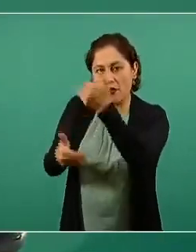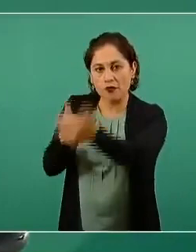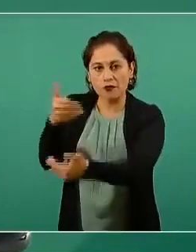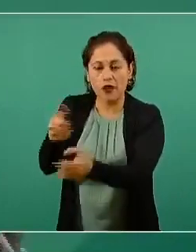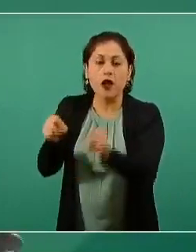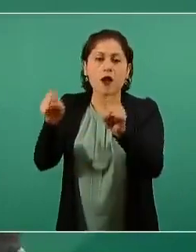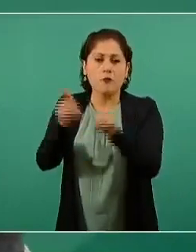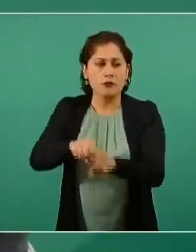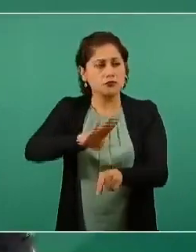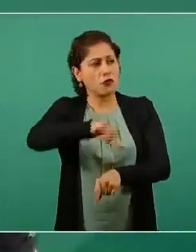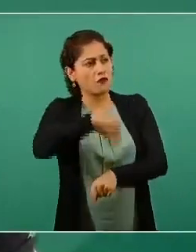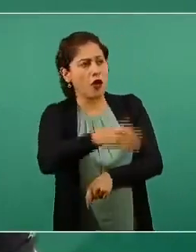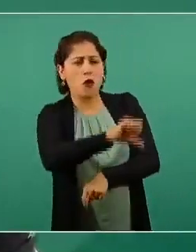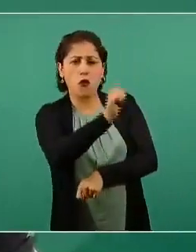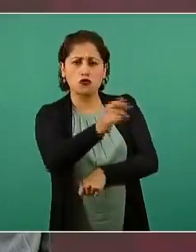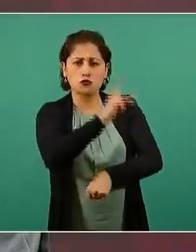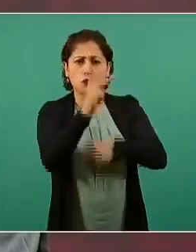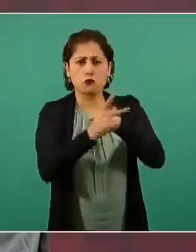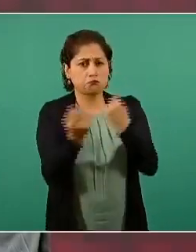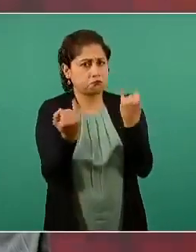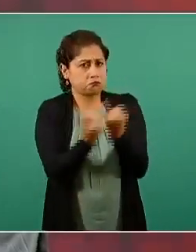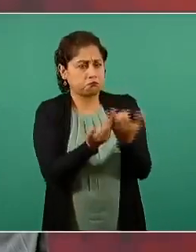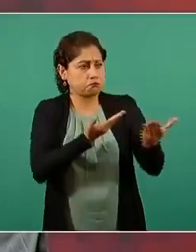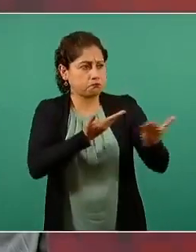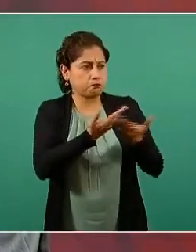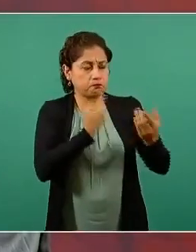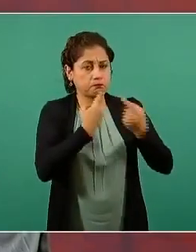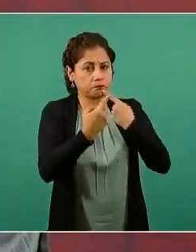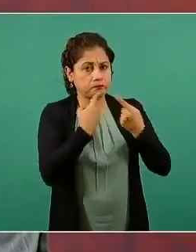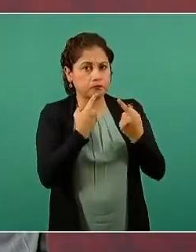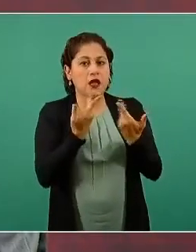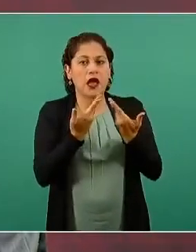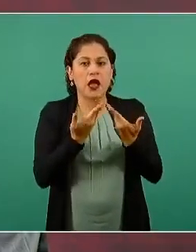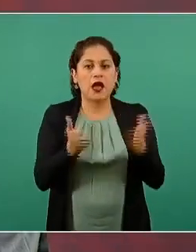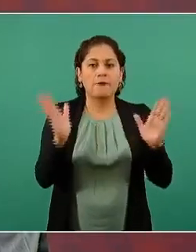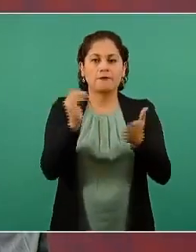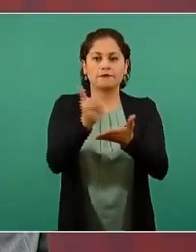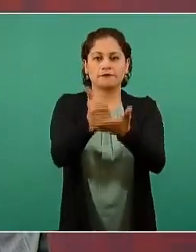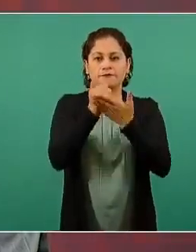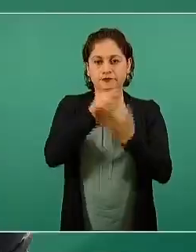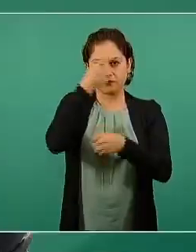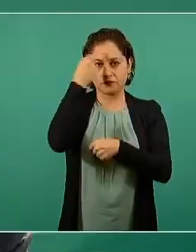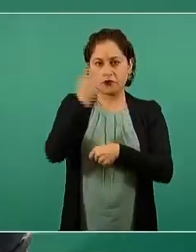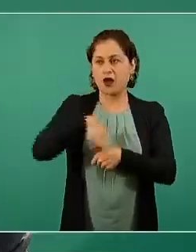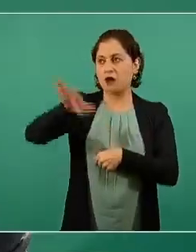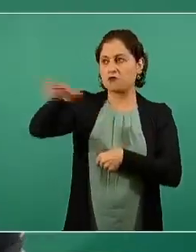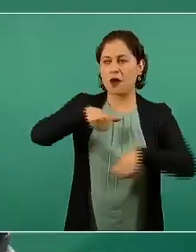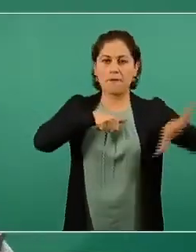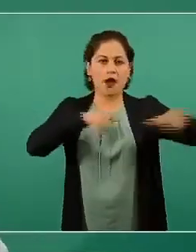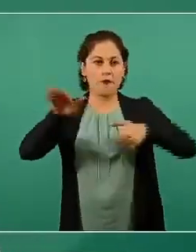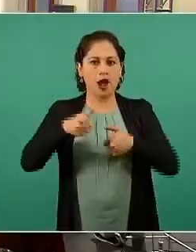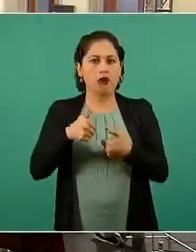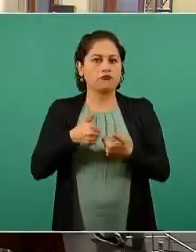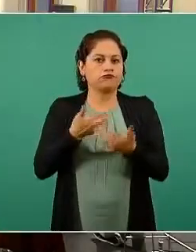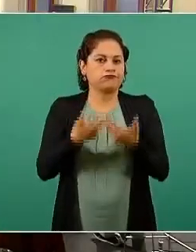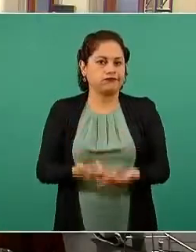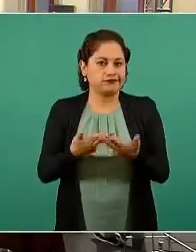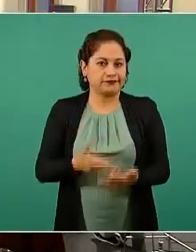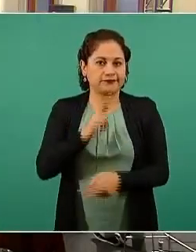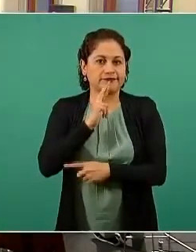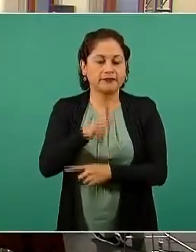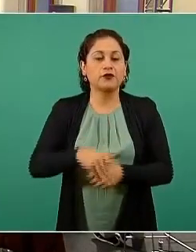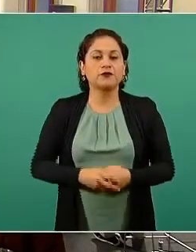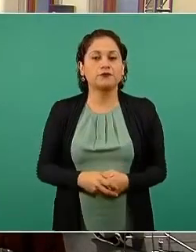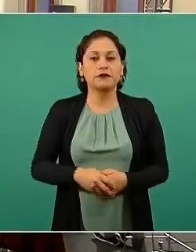naciones y que nos permiten un acceso más oportuno y más abierto a los distintos insumos estratégicos. Y sumo